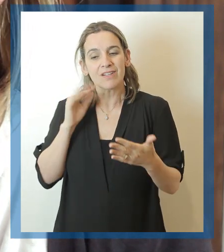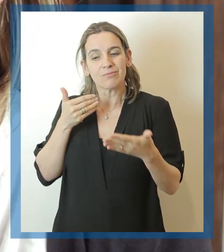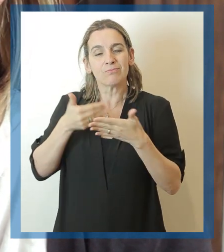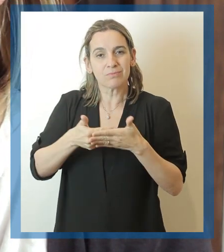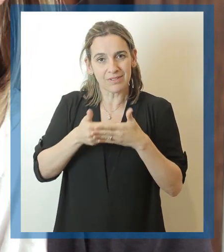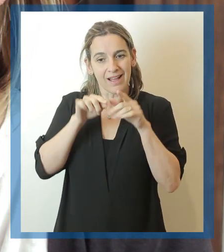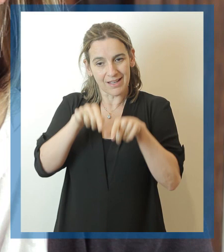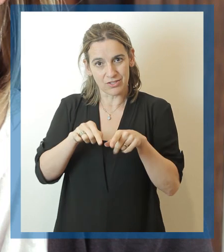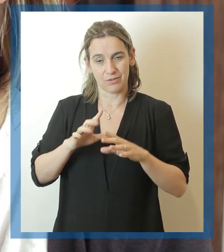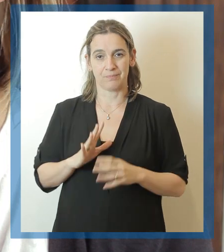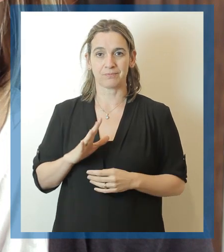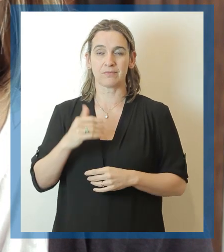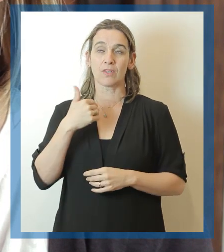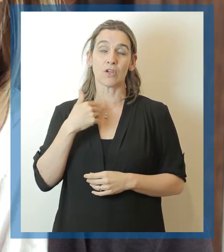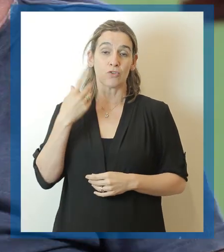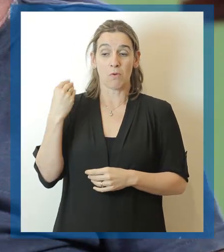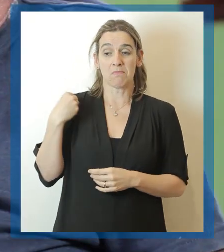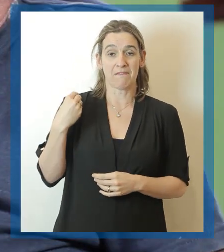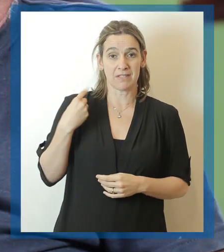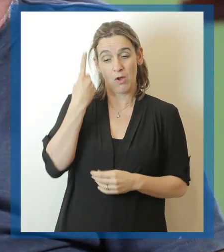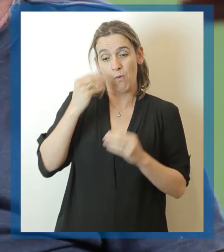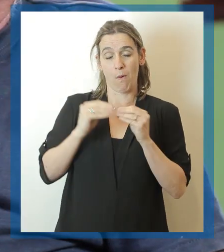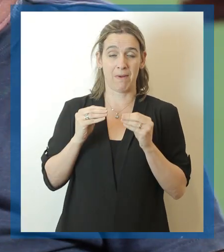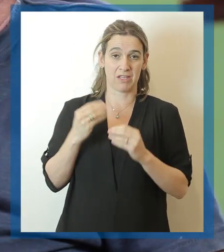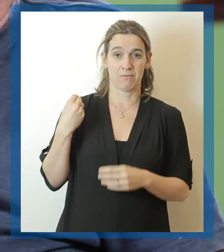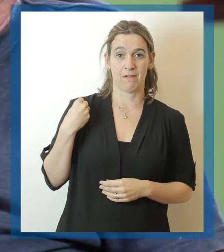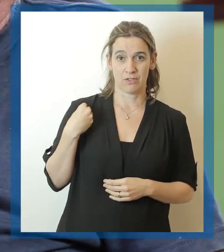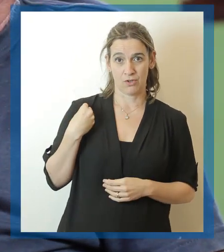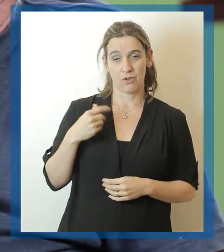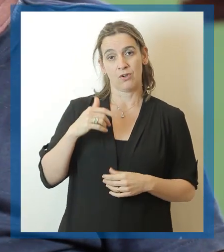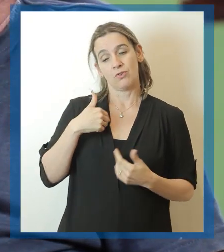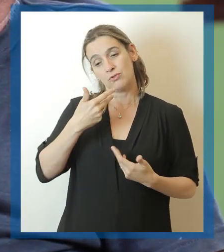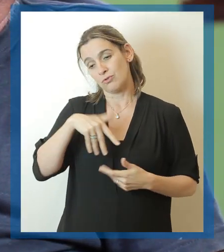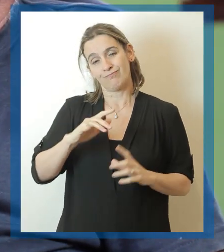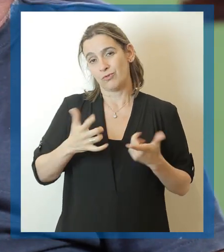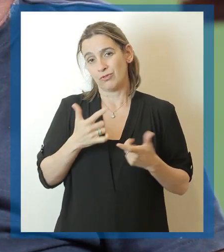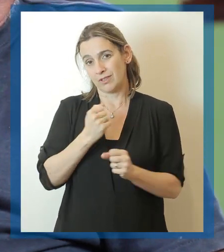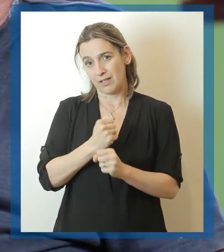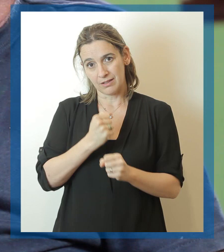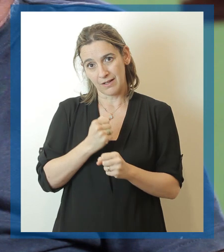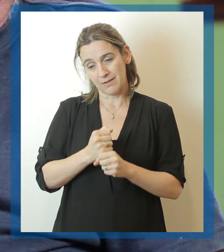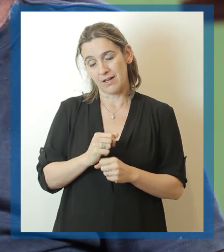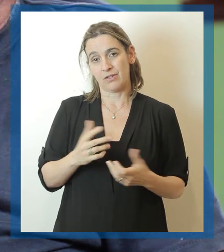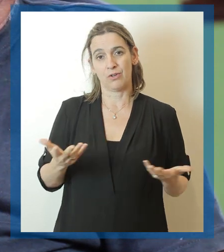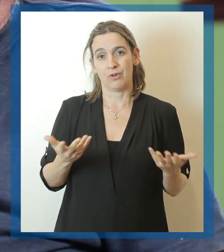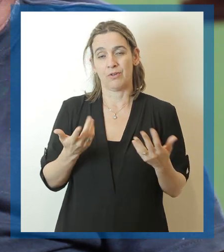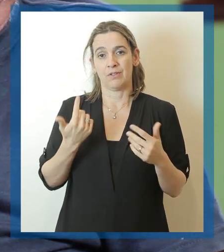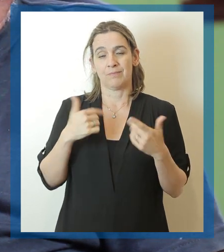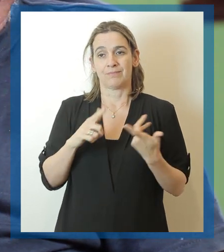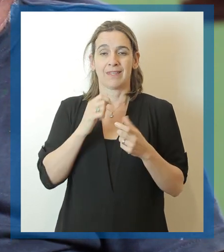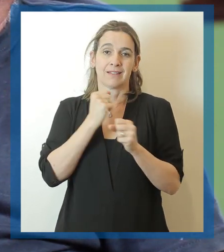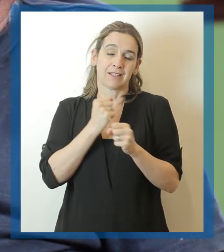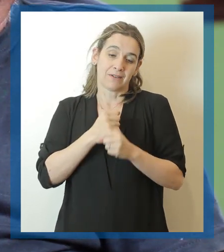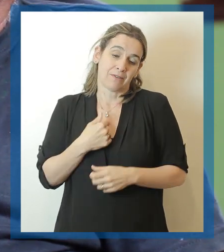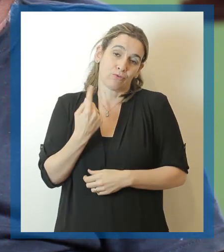poco el programa lo que los acerca es a eso. Y yo me enteré prácticamente por un compañero. Como andaba yo ahí ya sin trabajo,